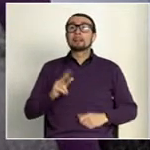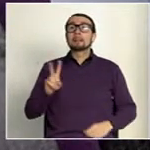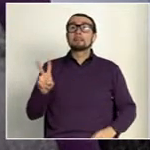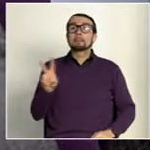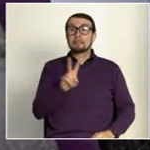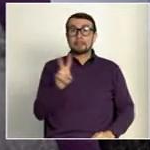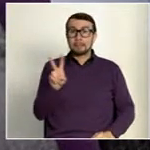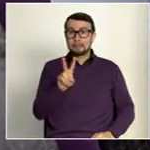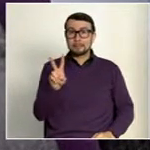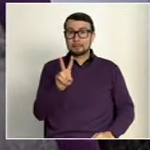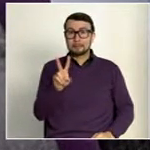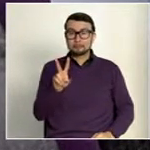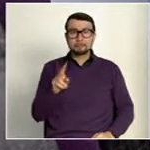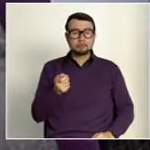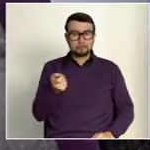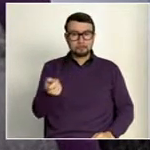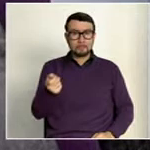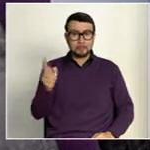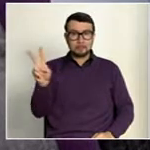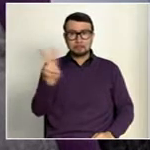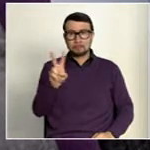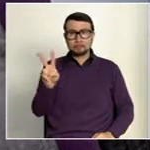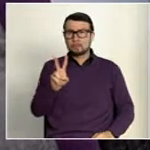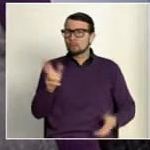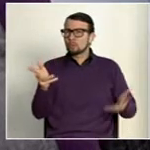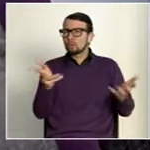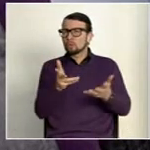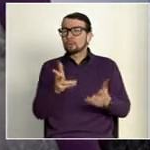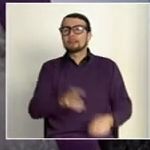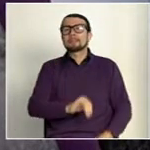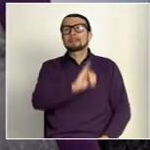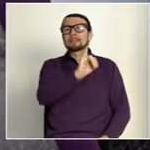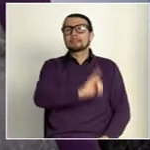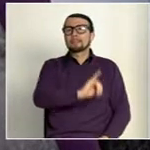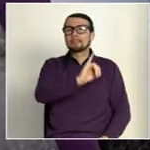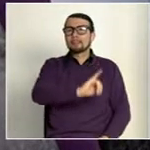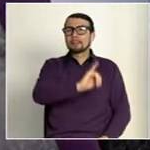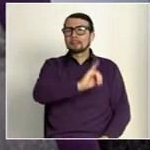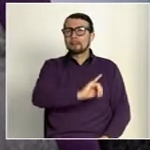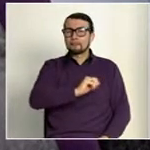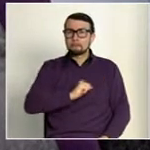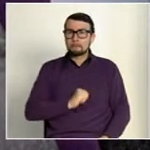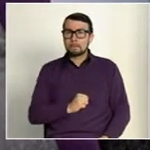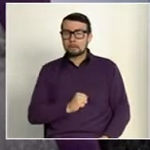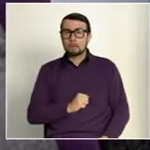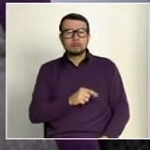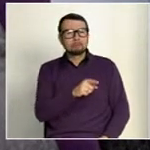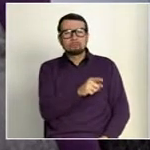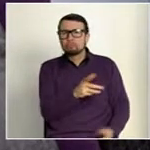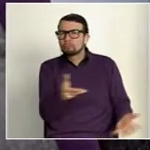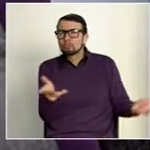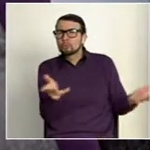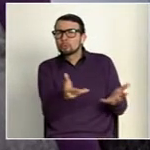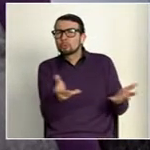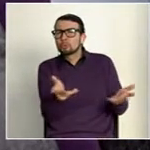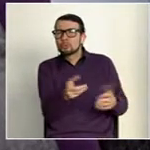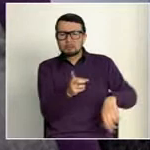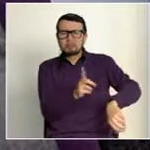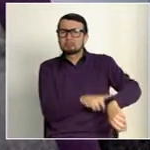viernes vamos a estar en Ibagué. Y en Ibagué vamos a estar